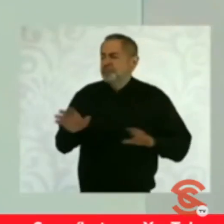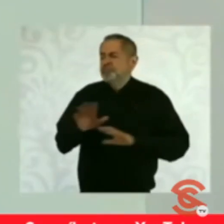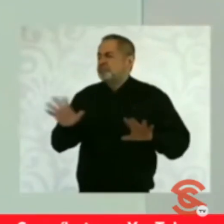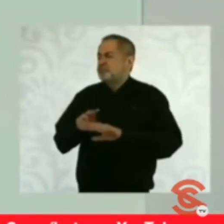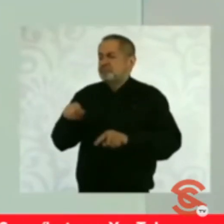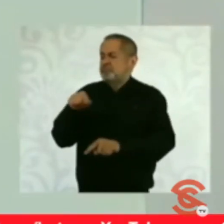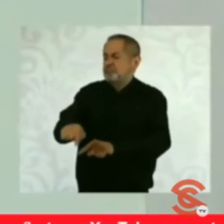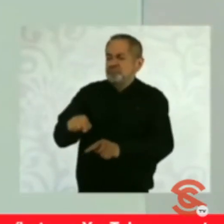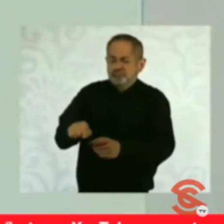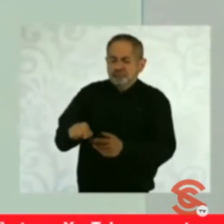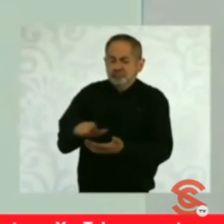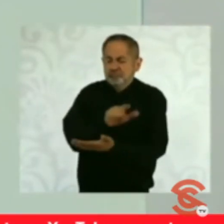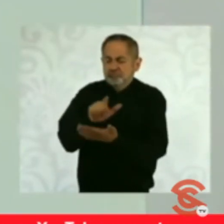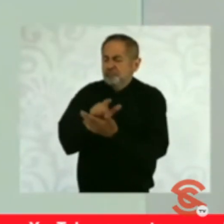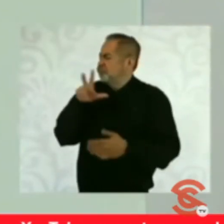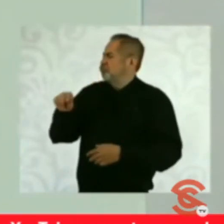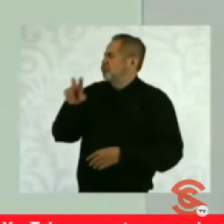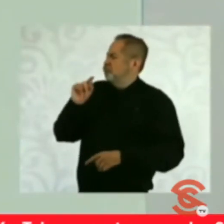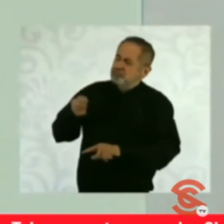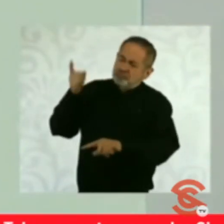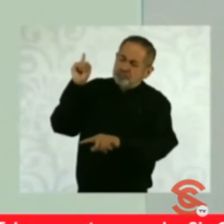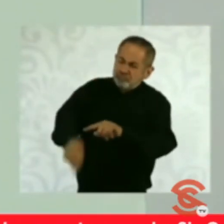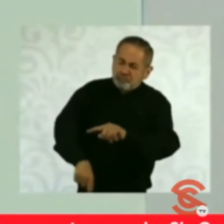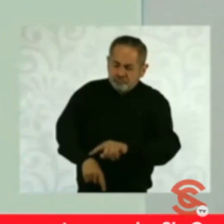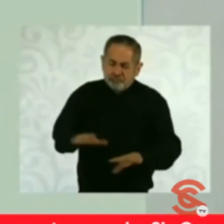cambiar una reforma